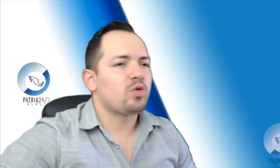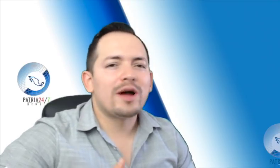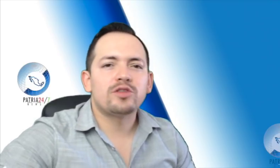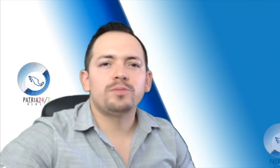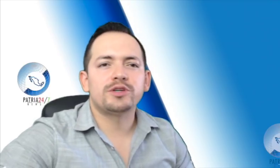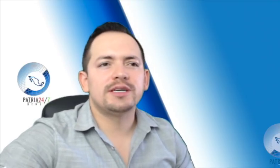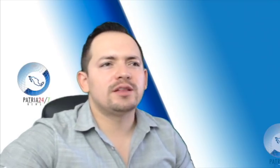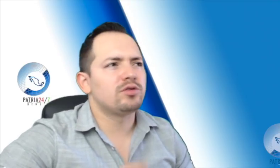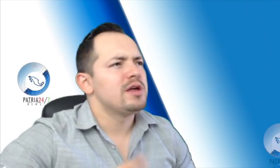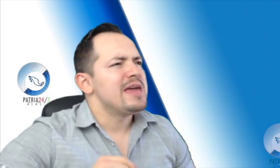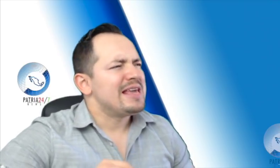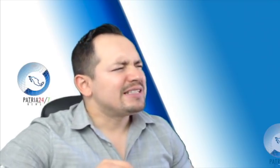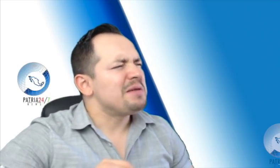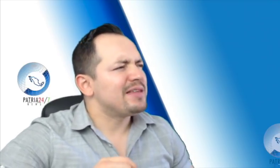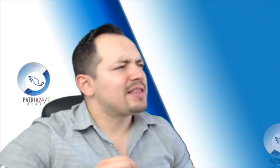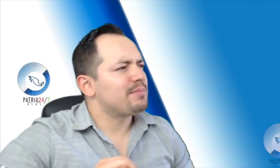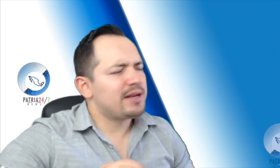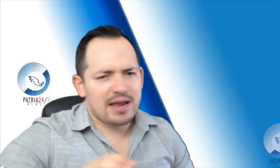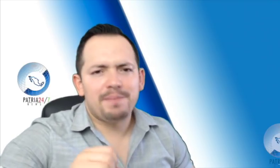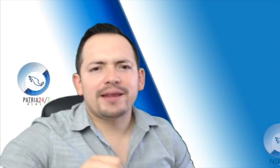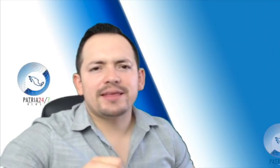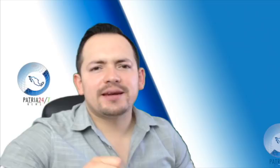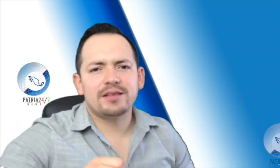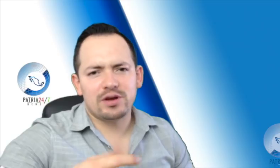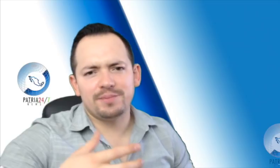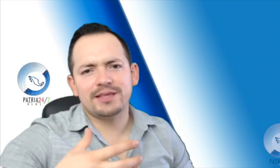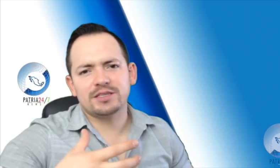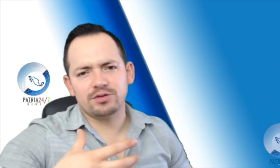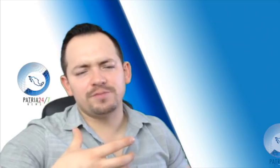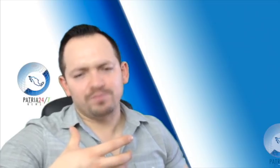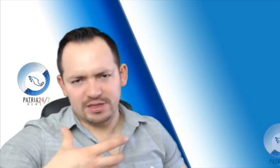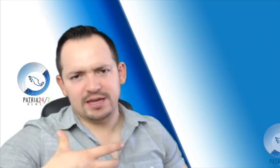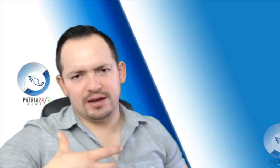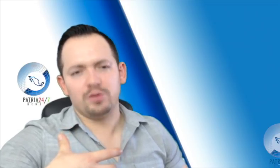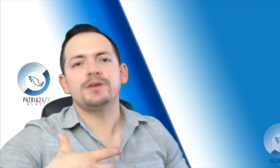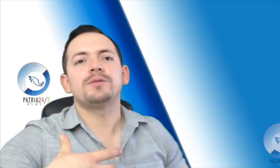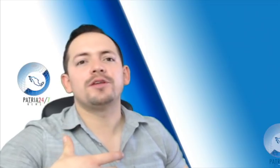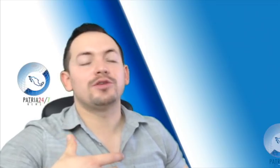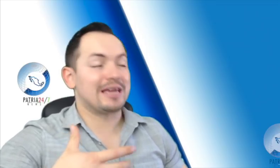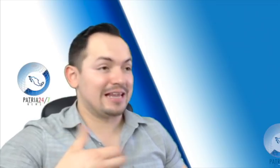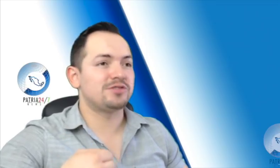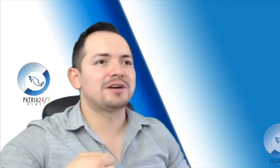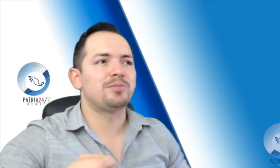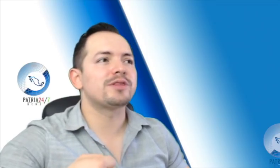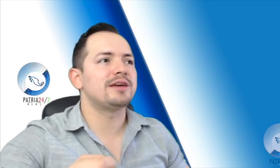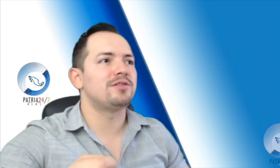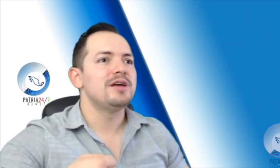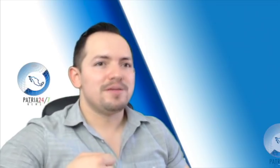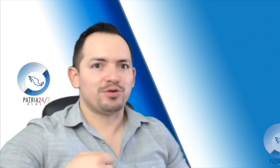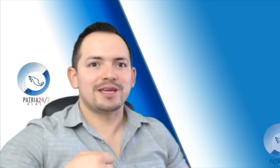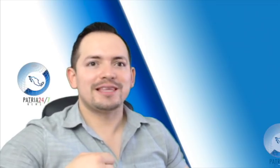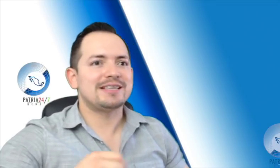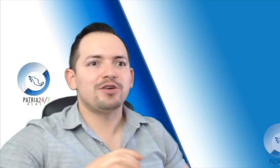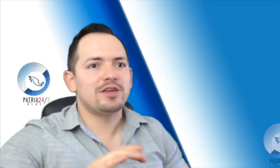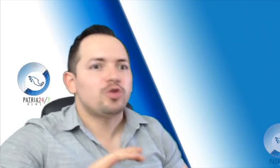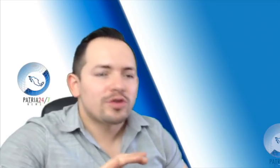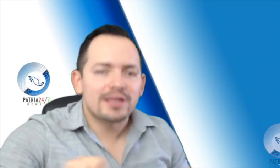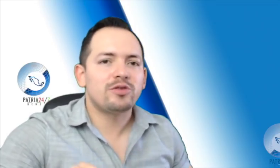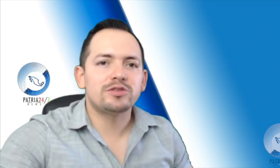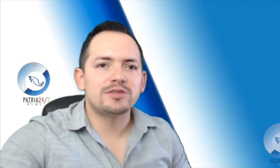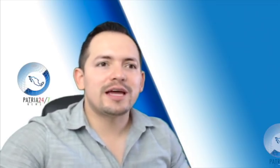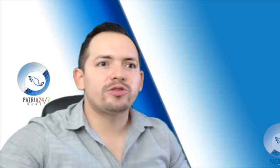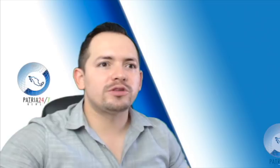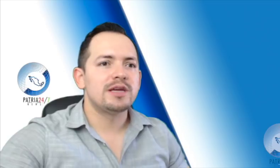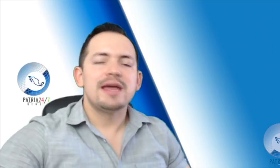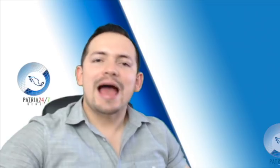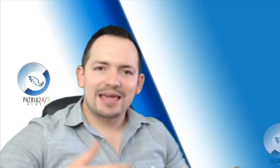Un 4%. Está bien también la parte de retroalimentación de López Obrador que le hizo el reportero, porque decía, oye, yo no